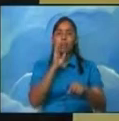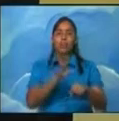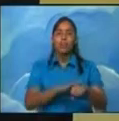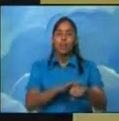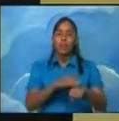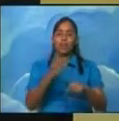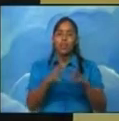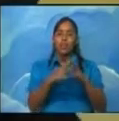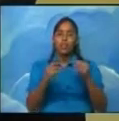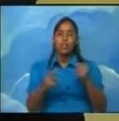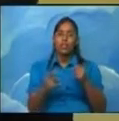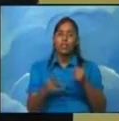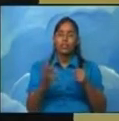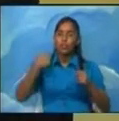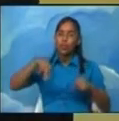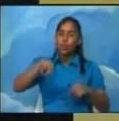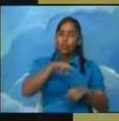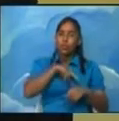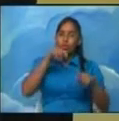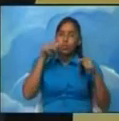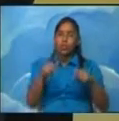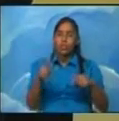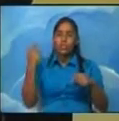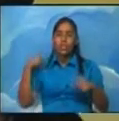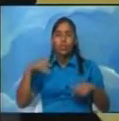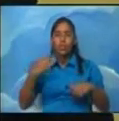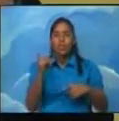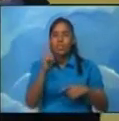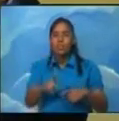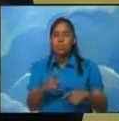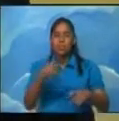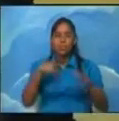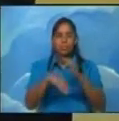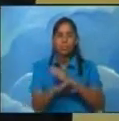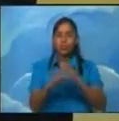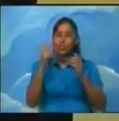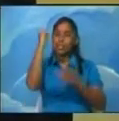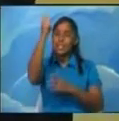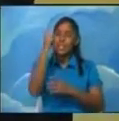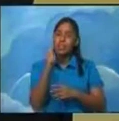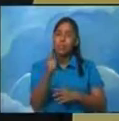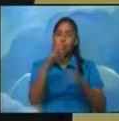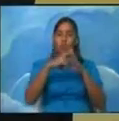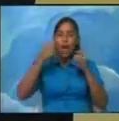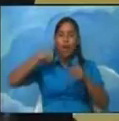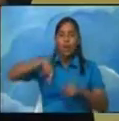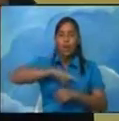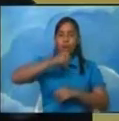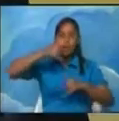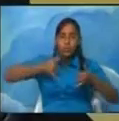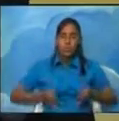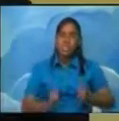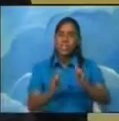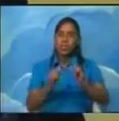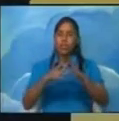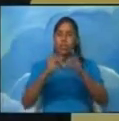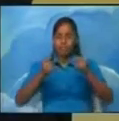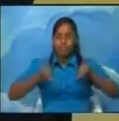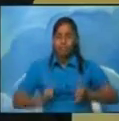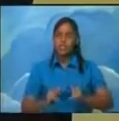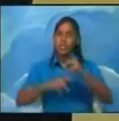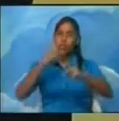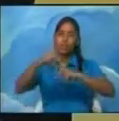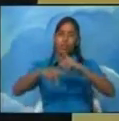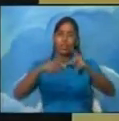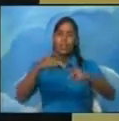tenemos que recordar, nosotros hoy tenemos que también pasar ese testimonio a nuestros hijos y a los hijos de nuestros